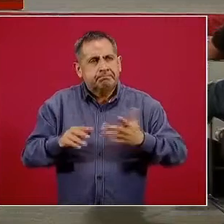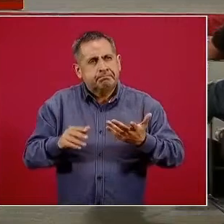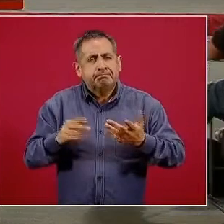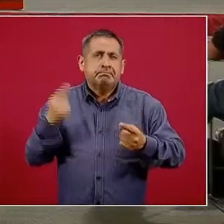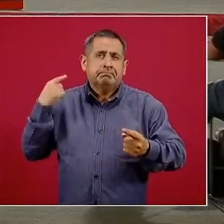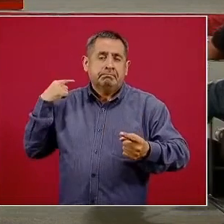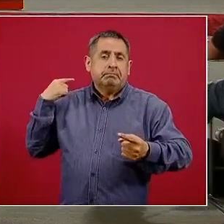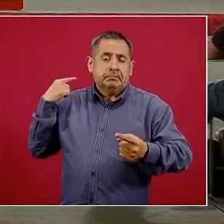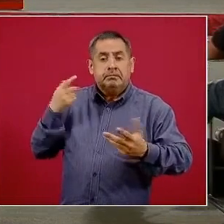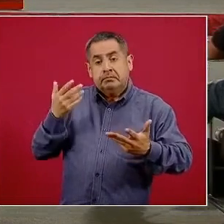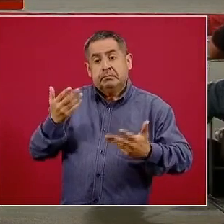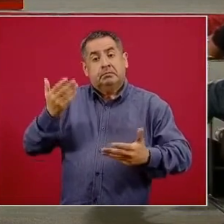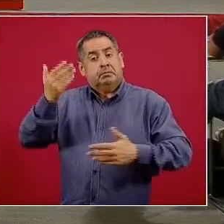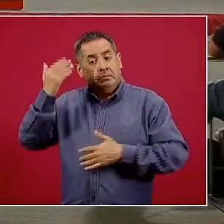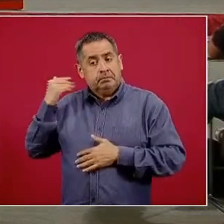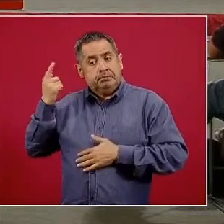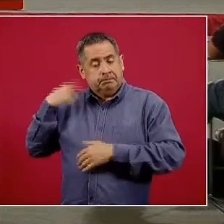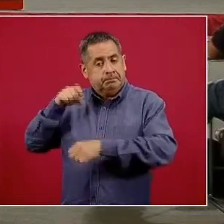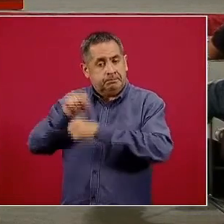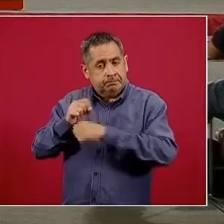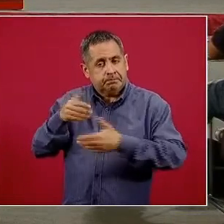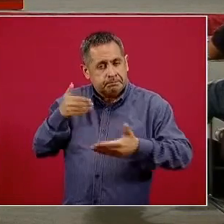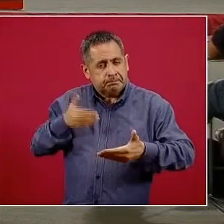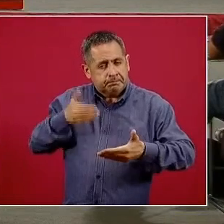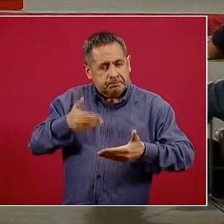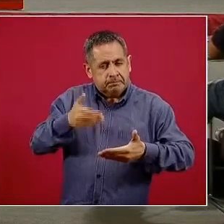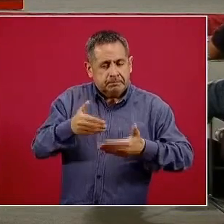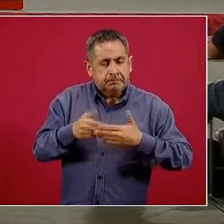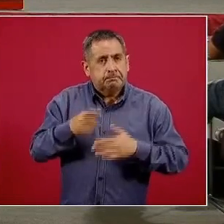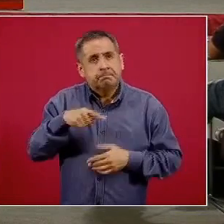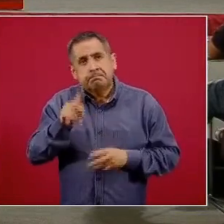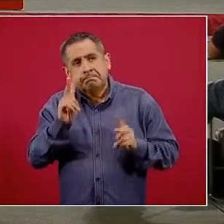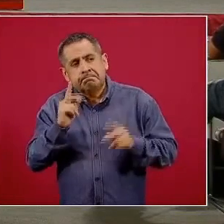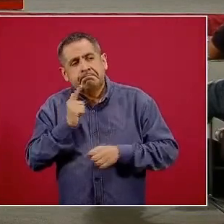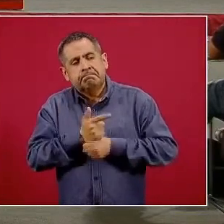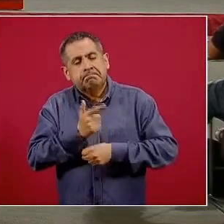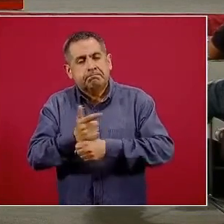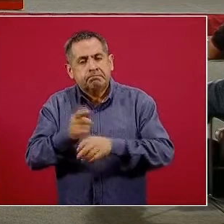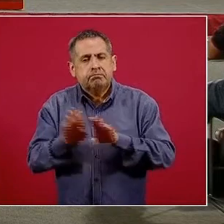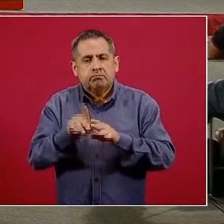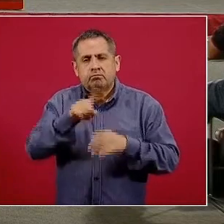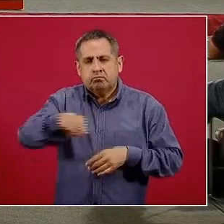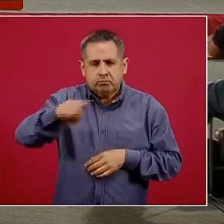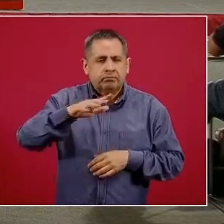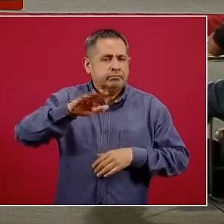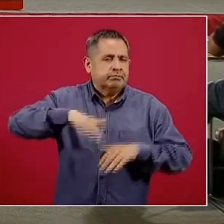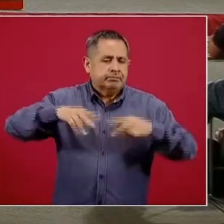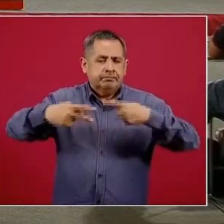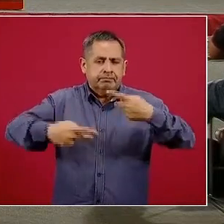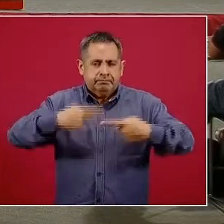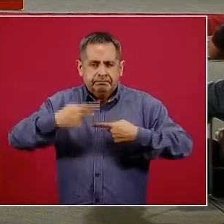a lo largo de varias semanas atrás, había sido identificado. Ustedes lo habían preguntado: ¿qué pasa con